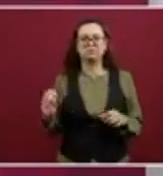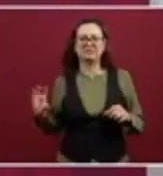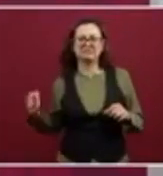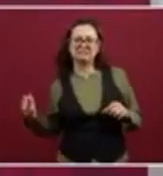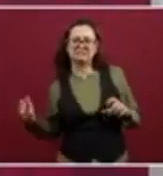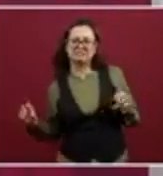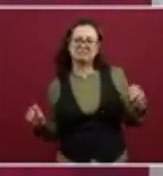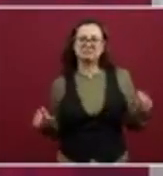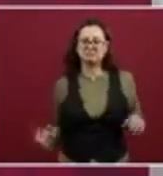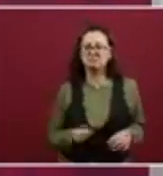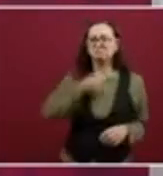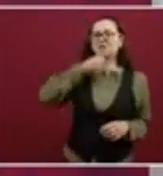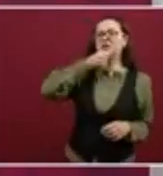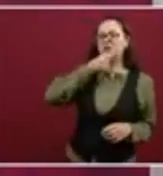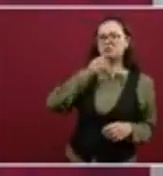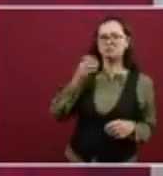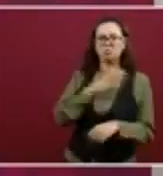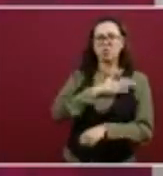Presidente, buenos días.